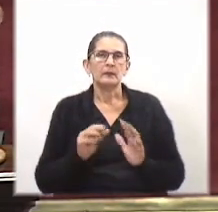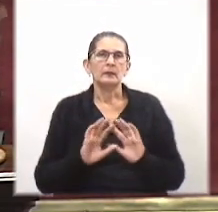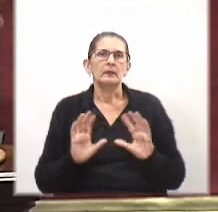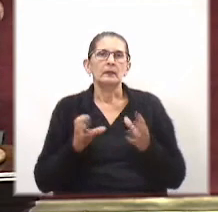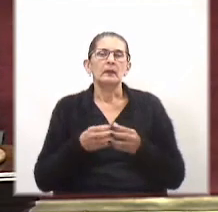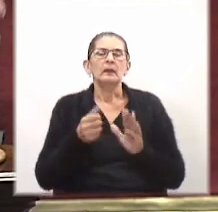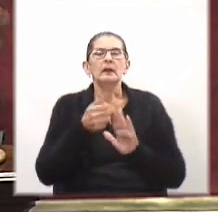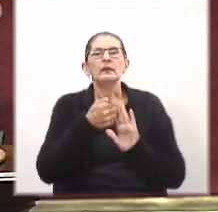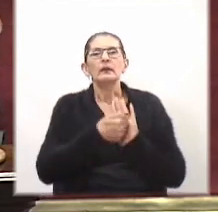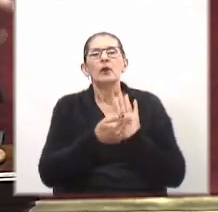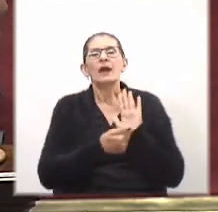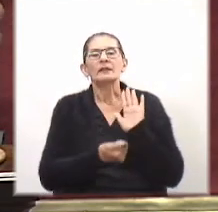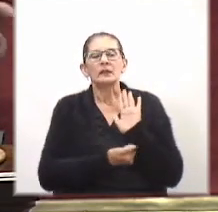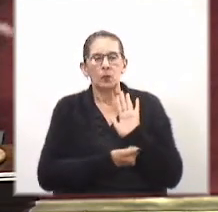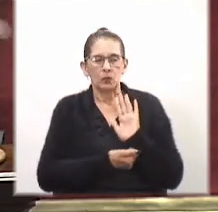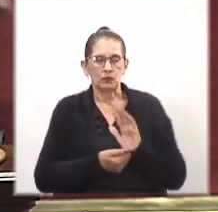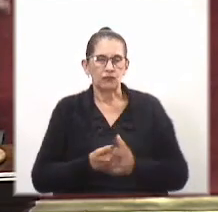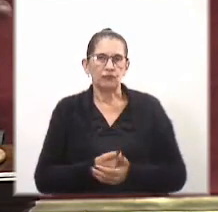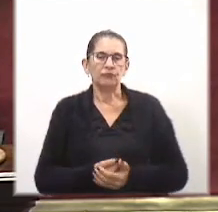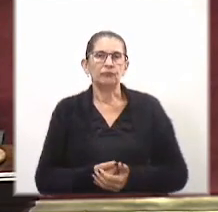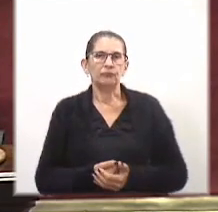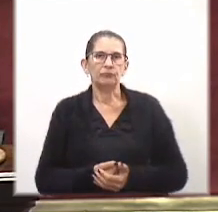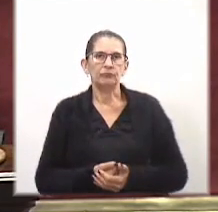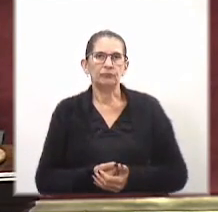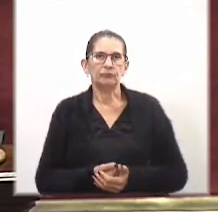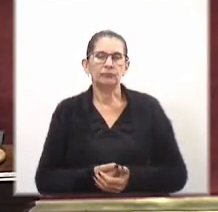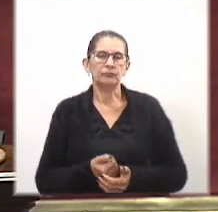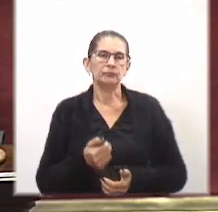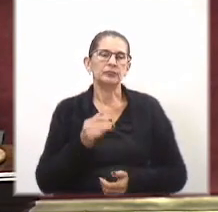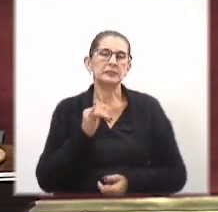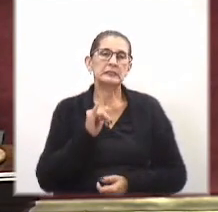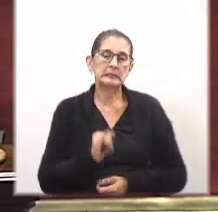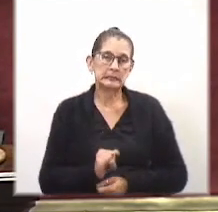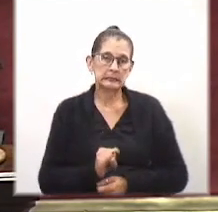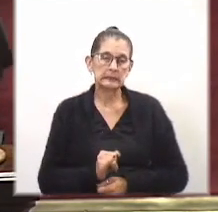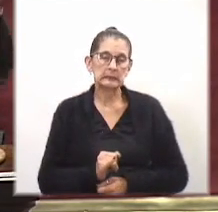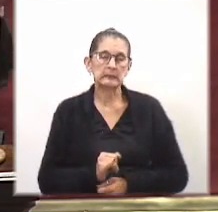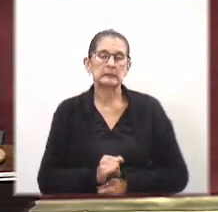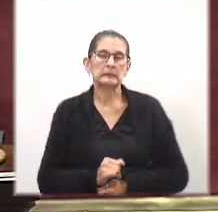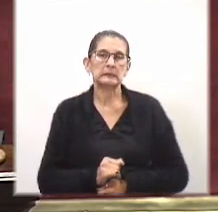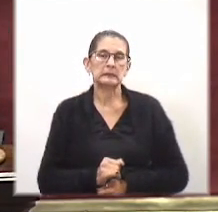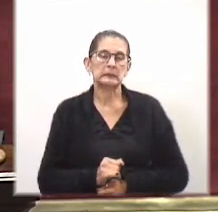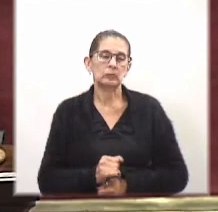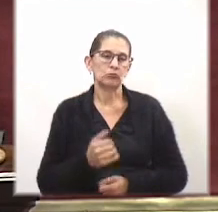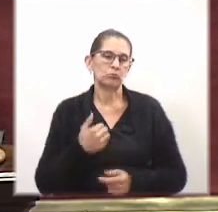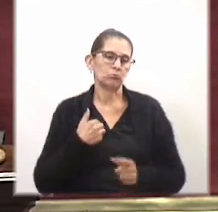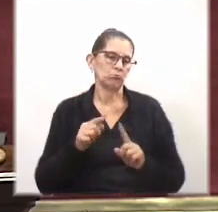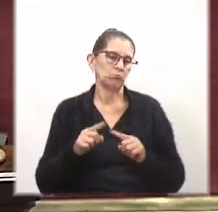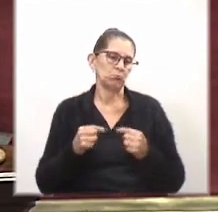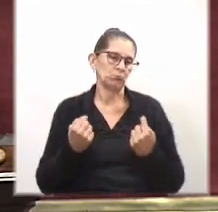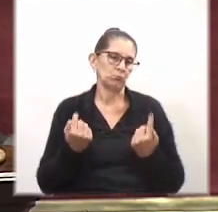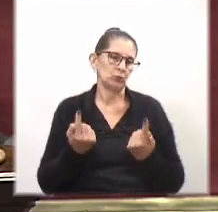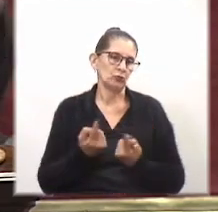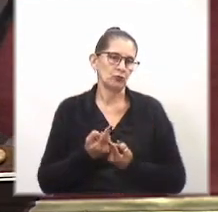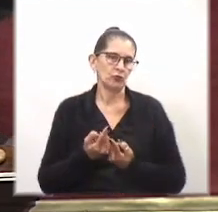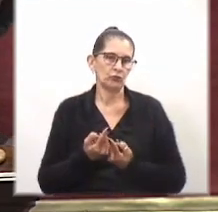con el articulado en particular. Algo que sí no debemos dejar de